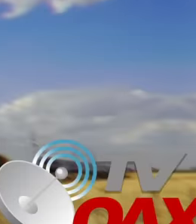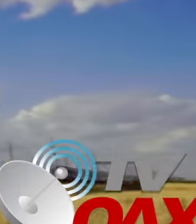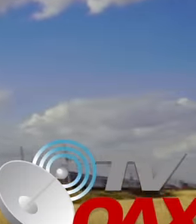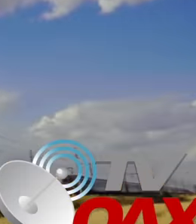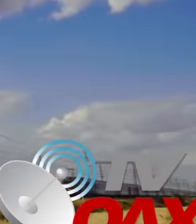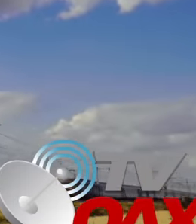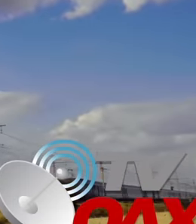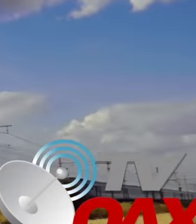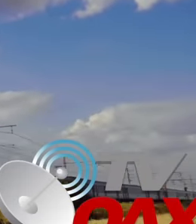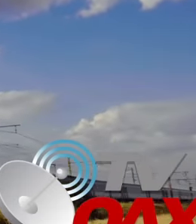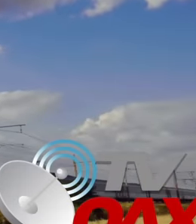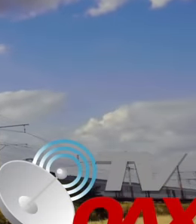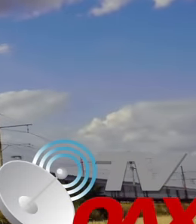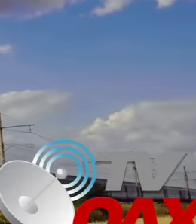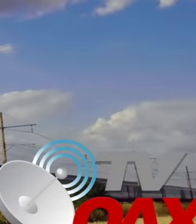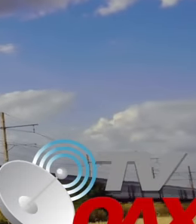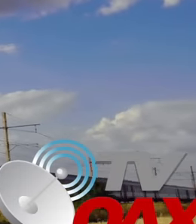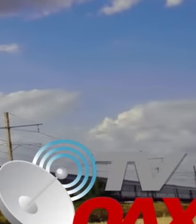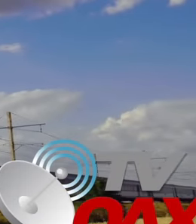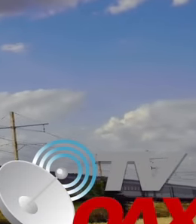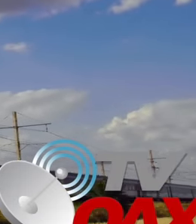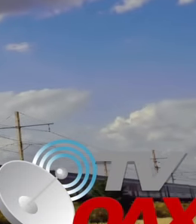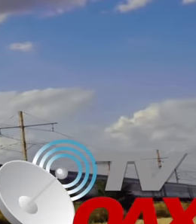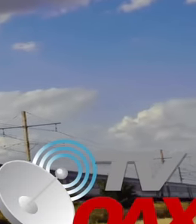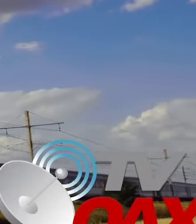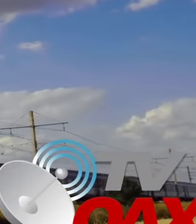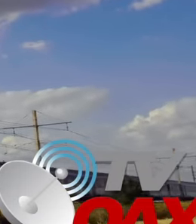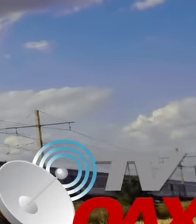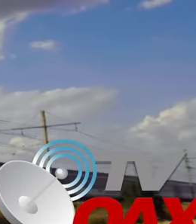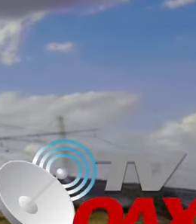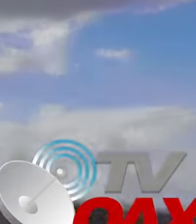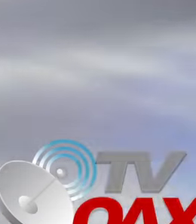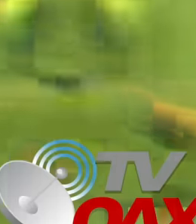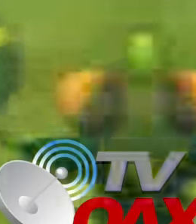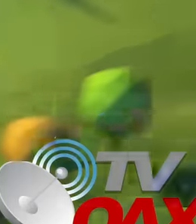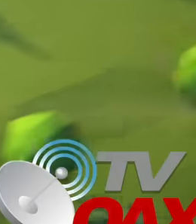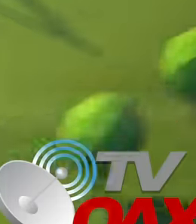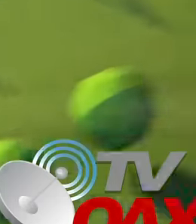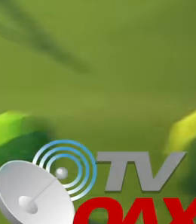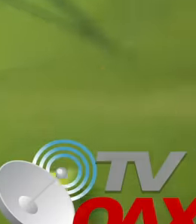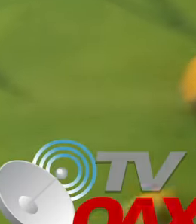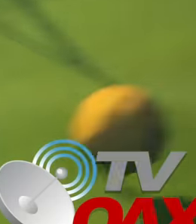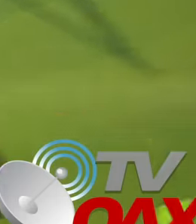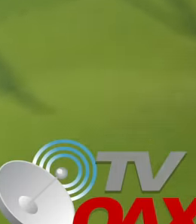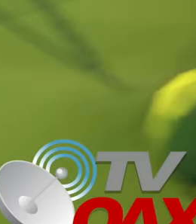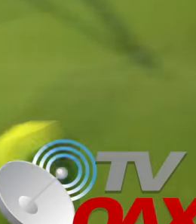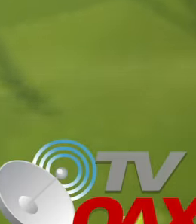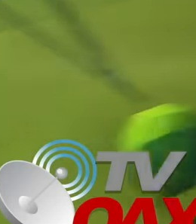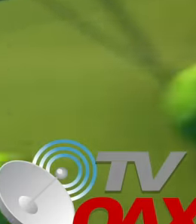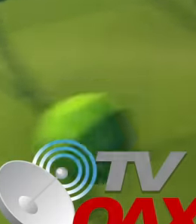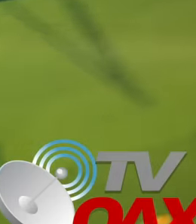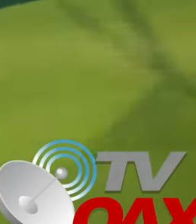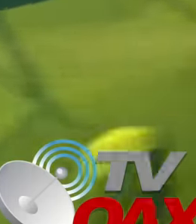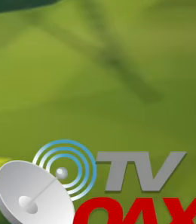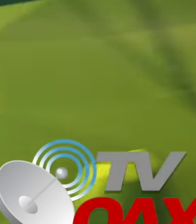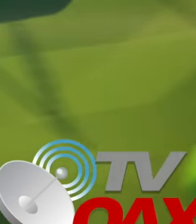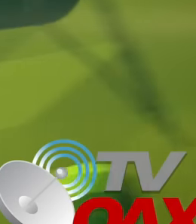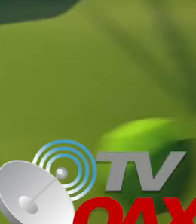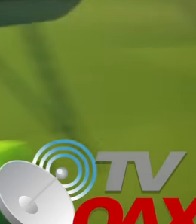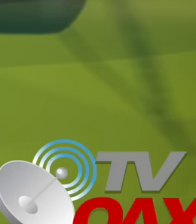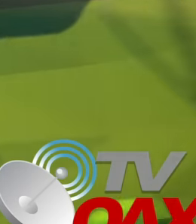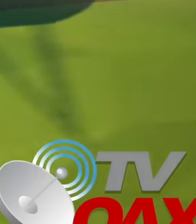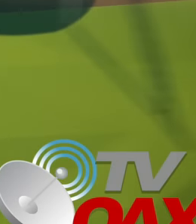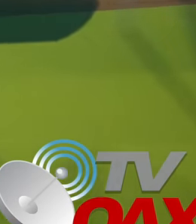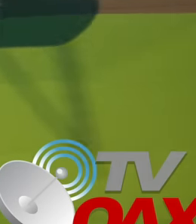encaminará para que la siguiente administración entre de lleno y así todo el país esté comunicado nuevamente